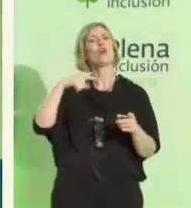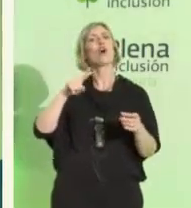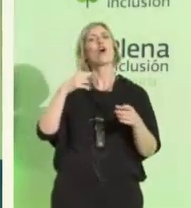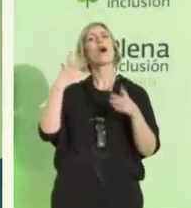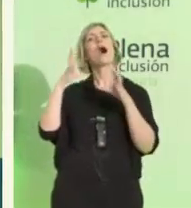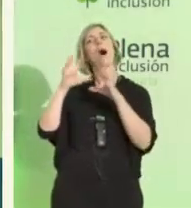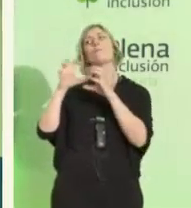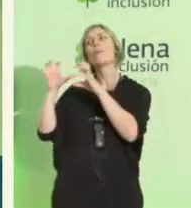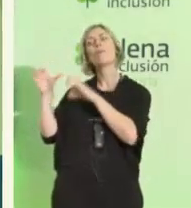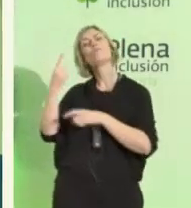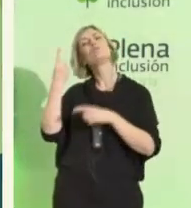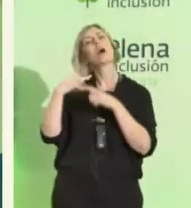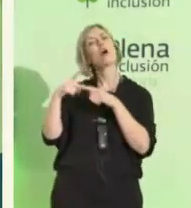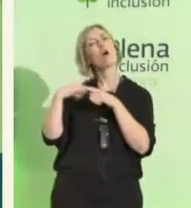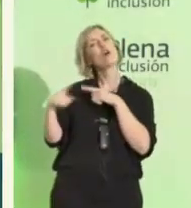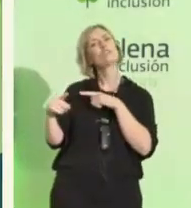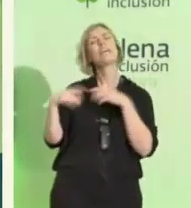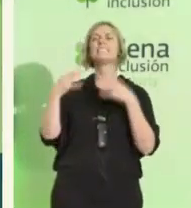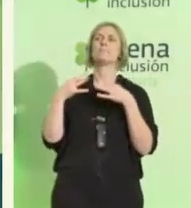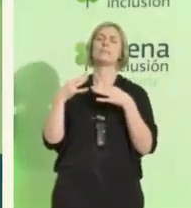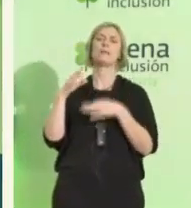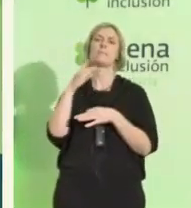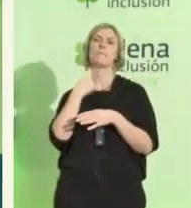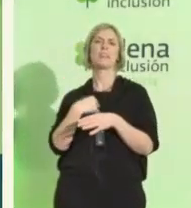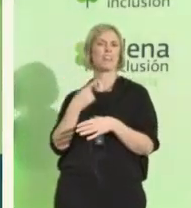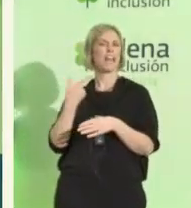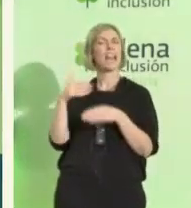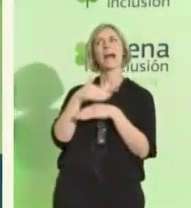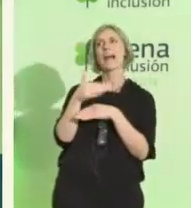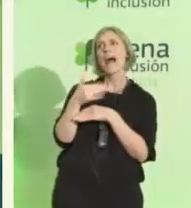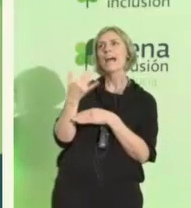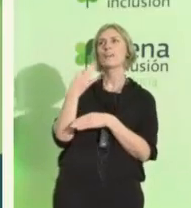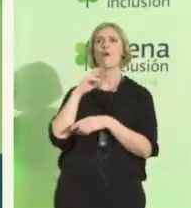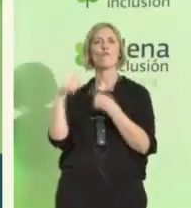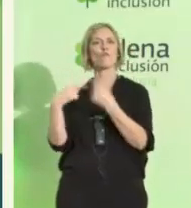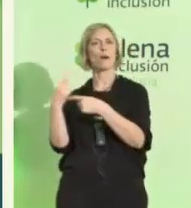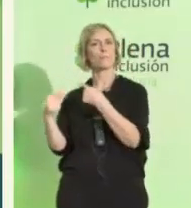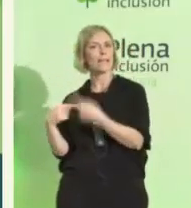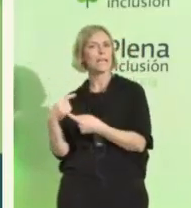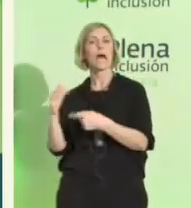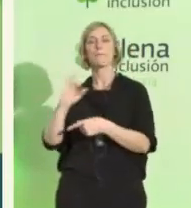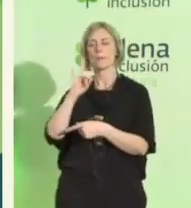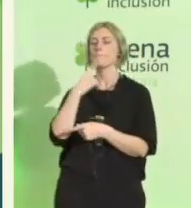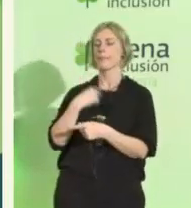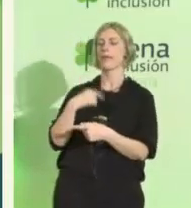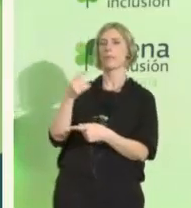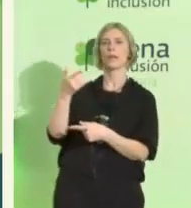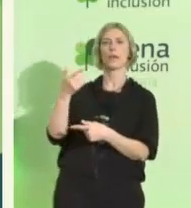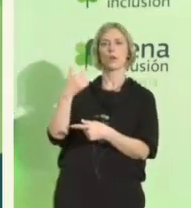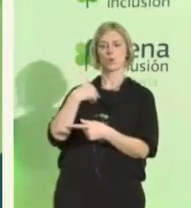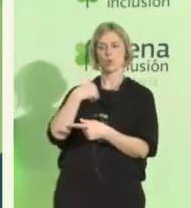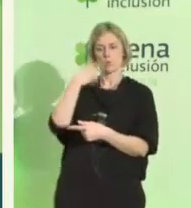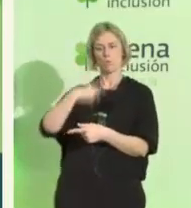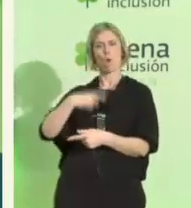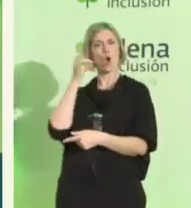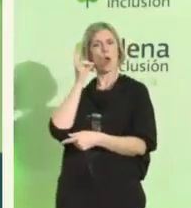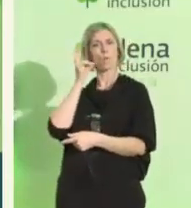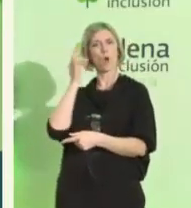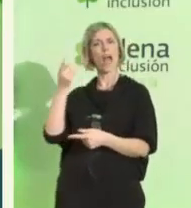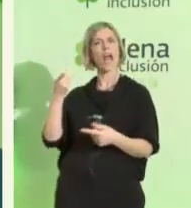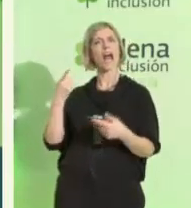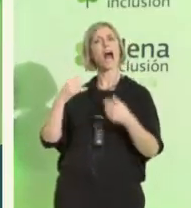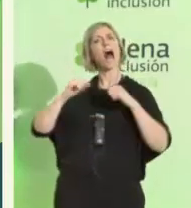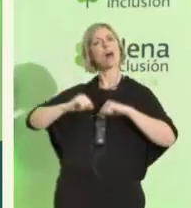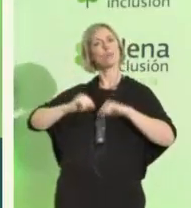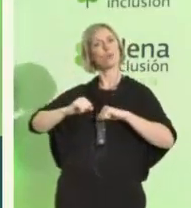clases a mi familia pero una mujer vale soy una mujer adultada pero solamente que